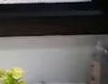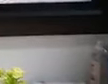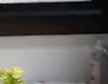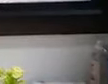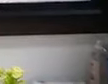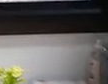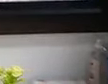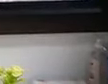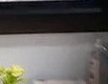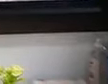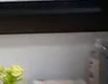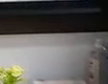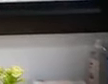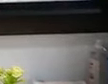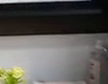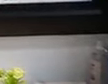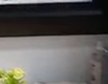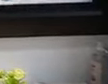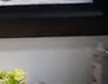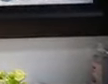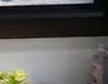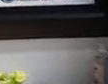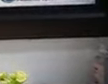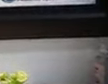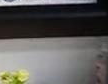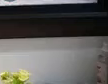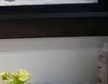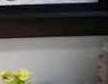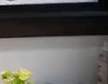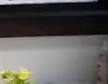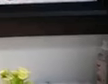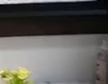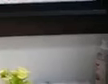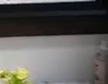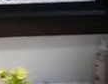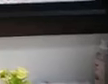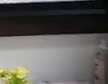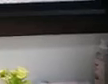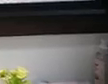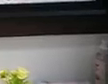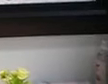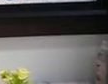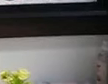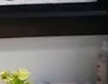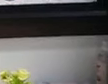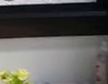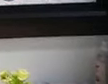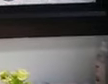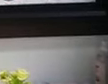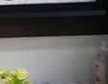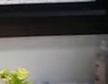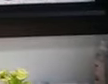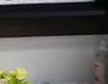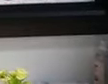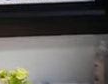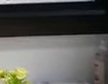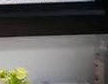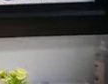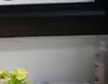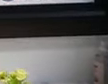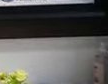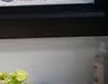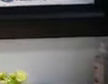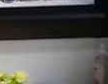regional. Por el mismo modelo de atención que estamos implementando, en el cual vinculamos a los